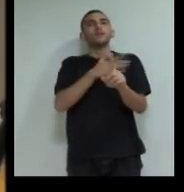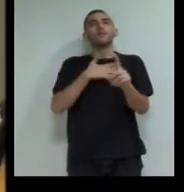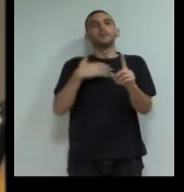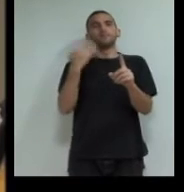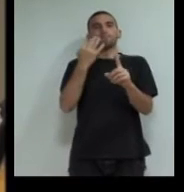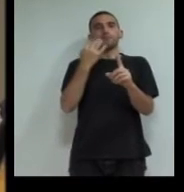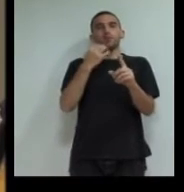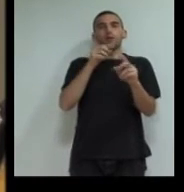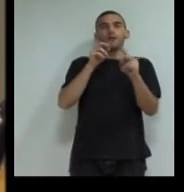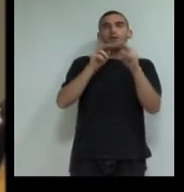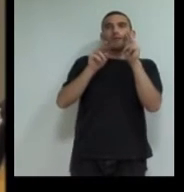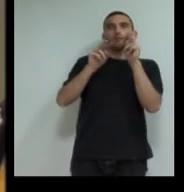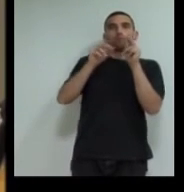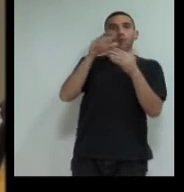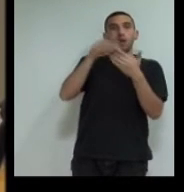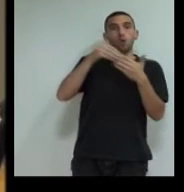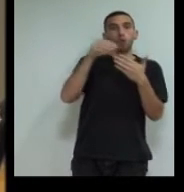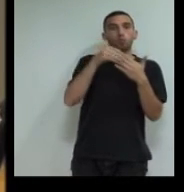de